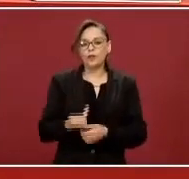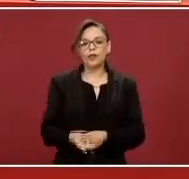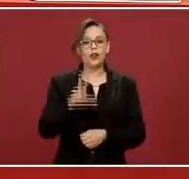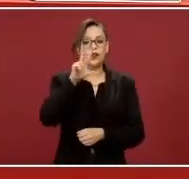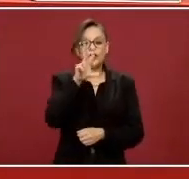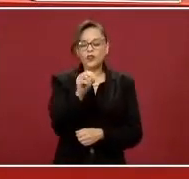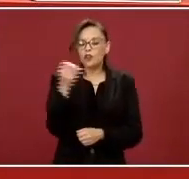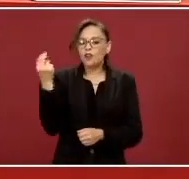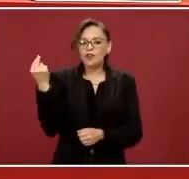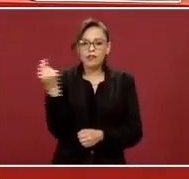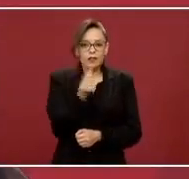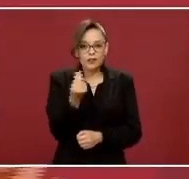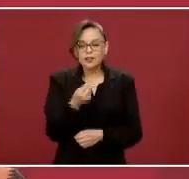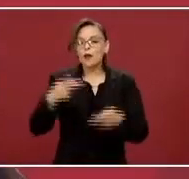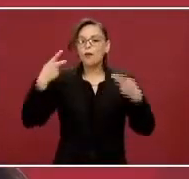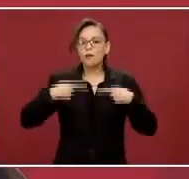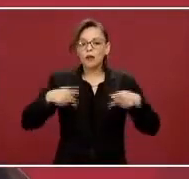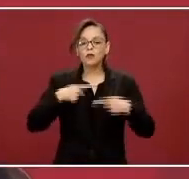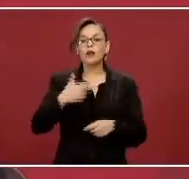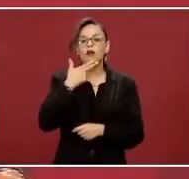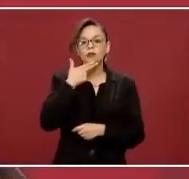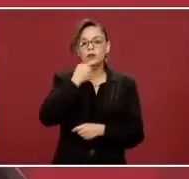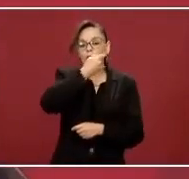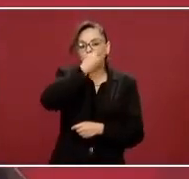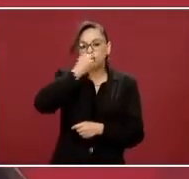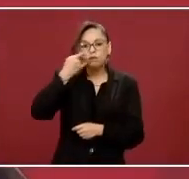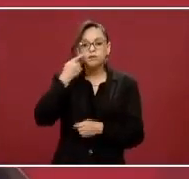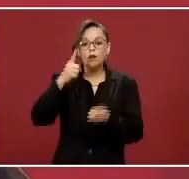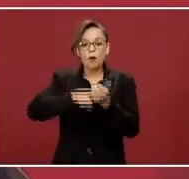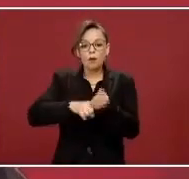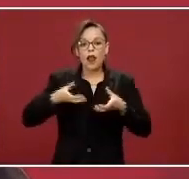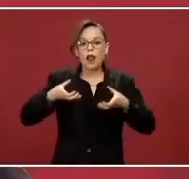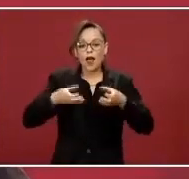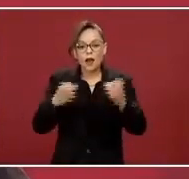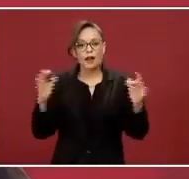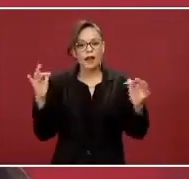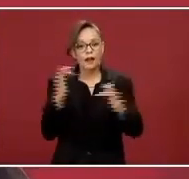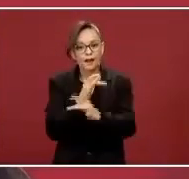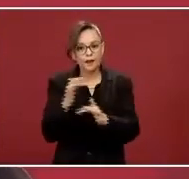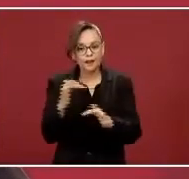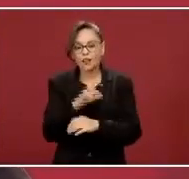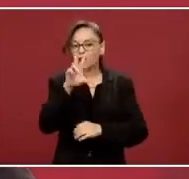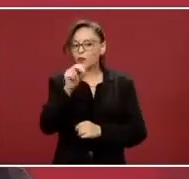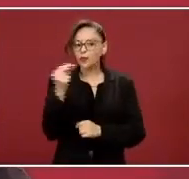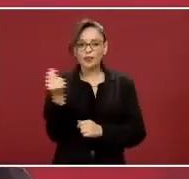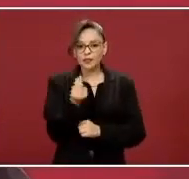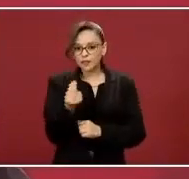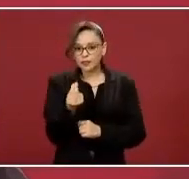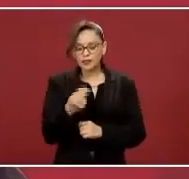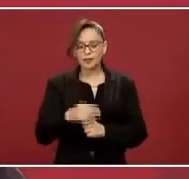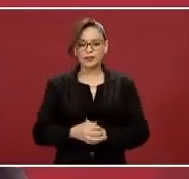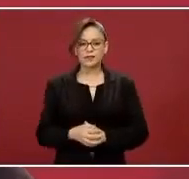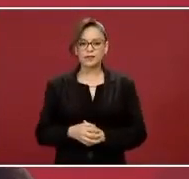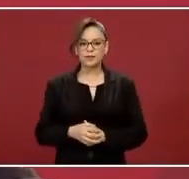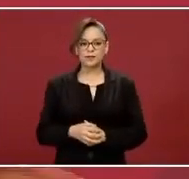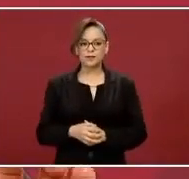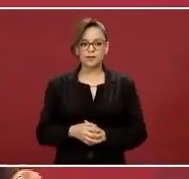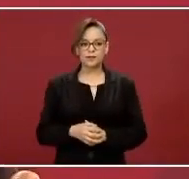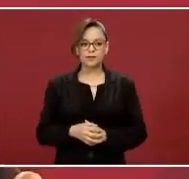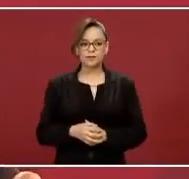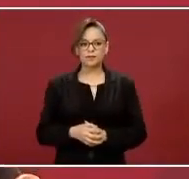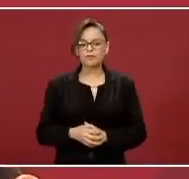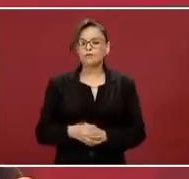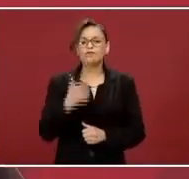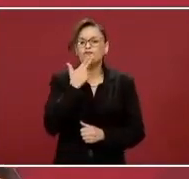que las personas utilicen cubrebocas en la vía pública, no es necesario, pero no solo no es necesario, sino que no es